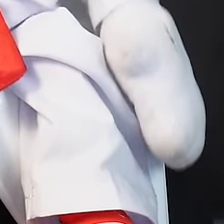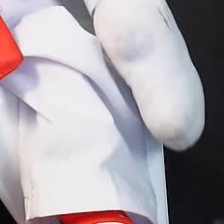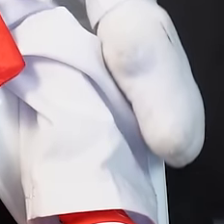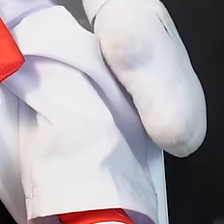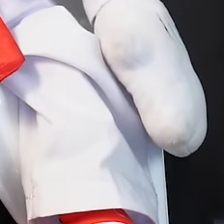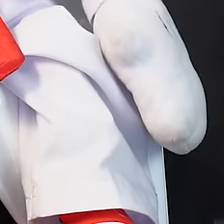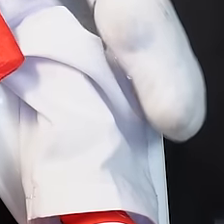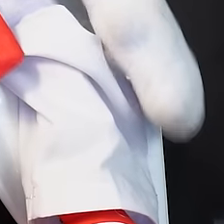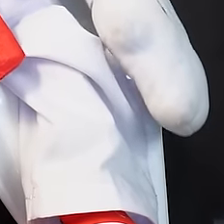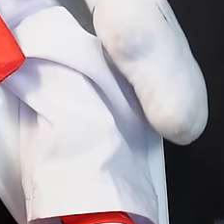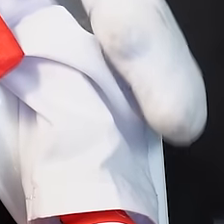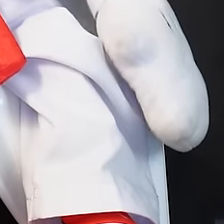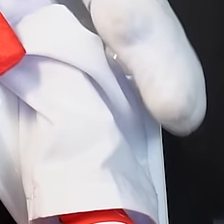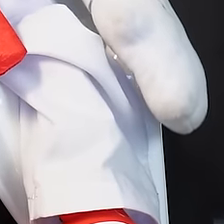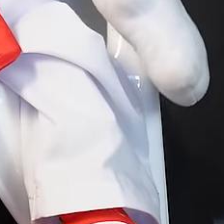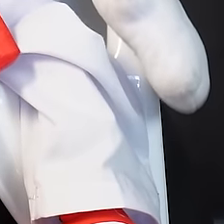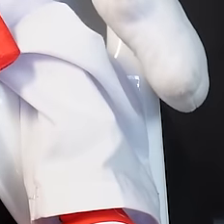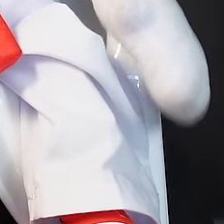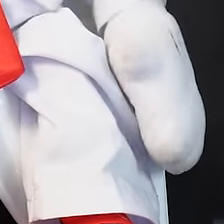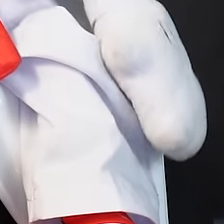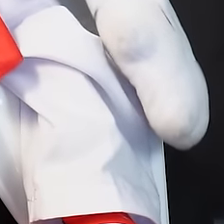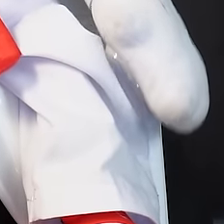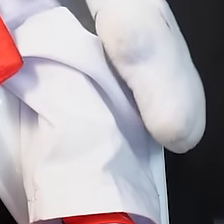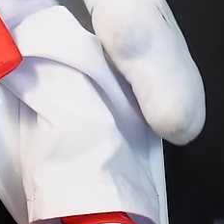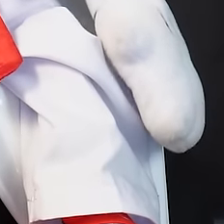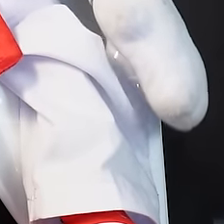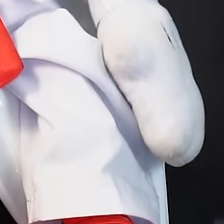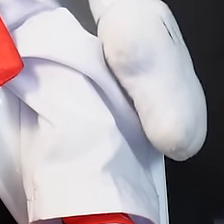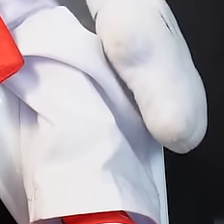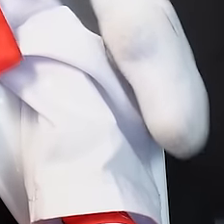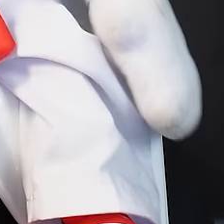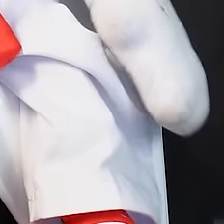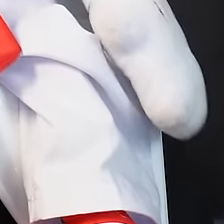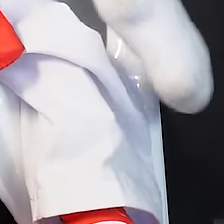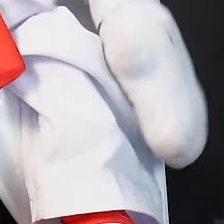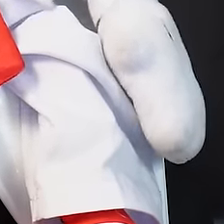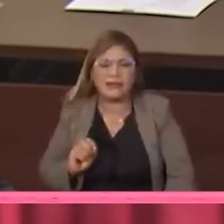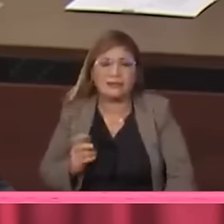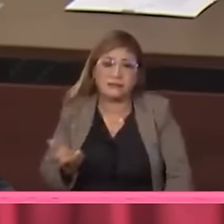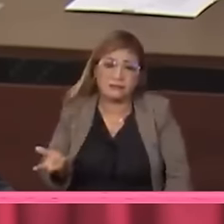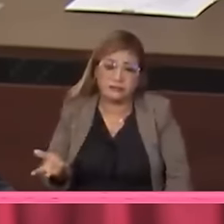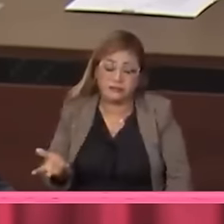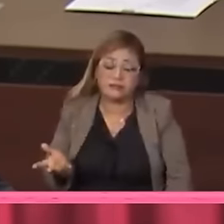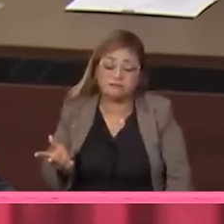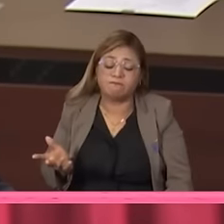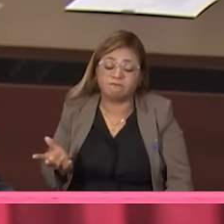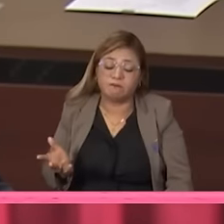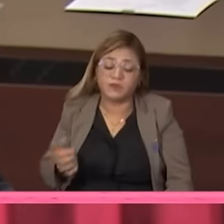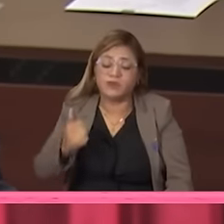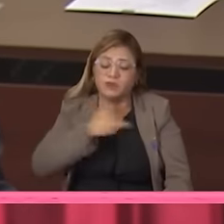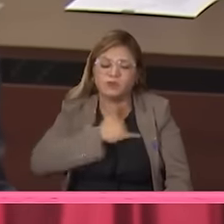que invitar a Camacho para que nos apoye y se explaye apoyándonos como nos apoyó con la recién aprobada ley del día del niño. Que aquí